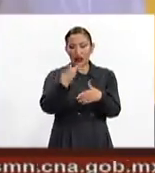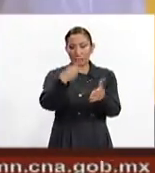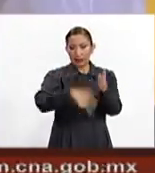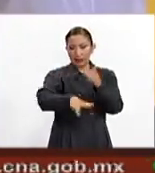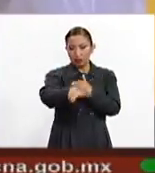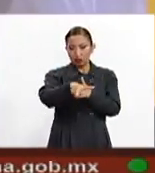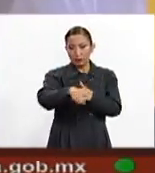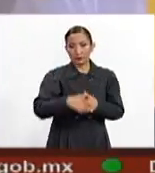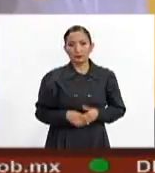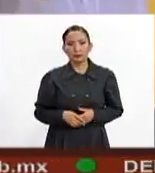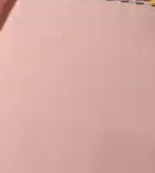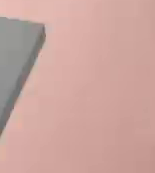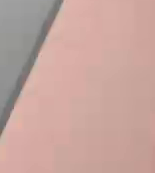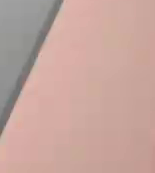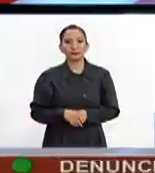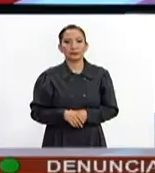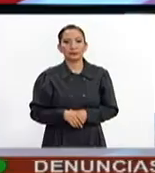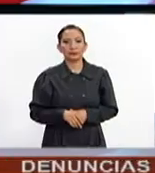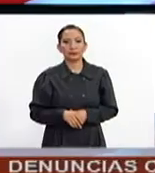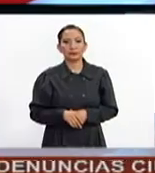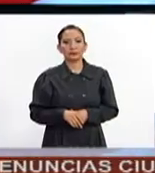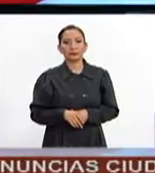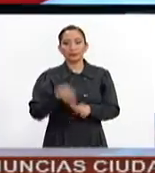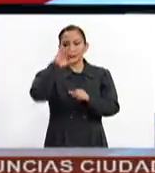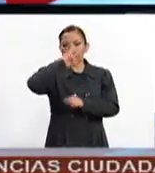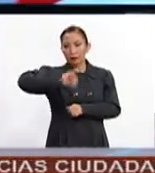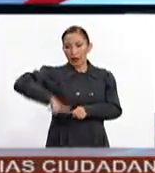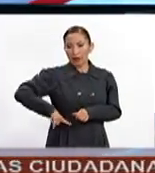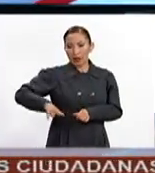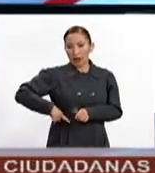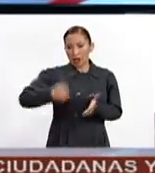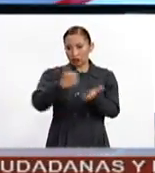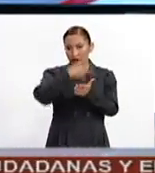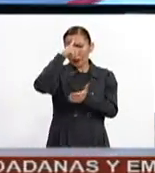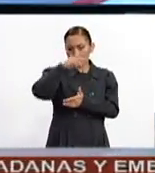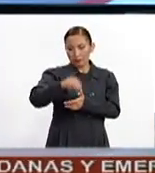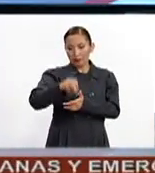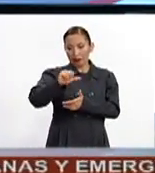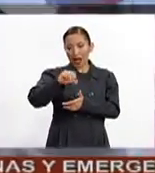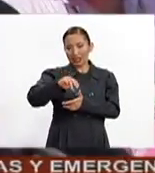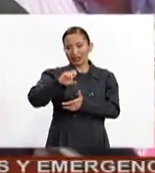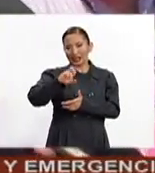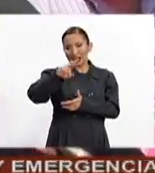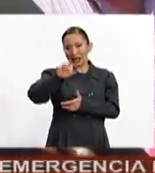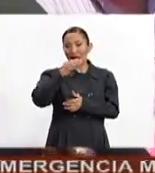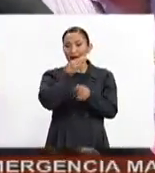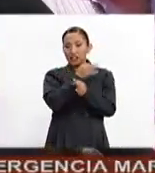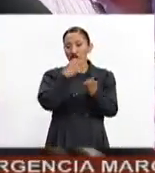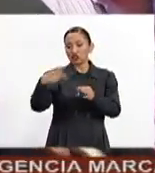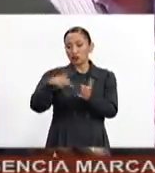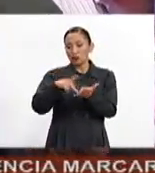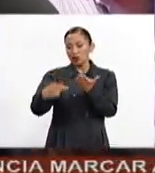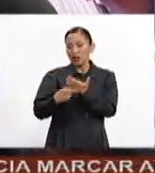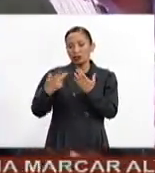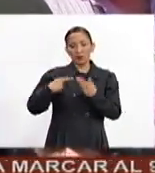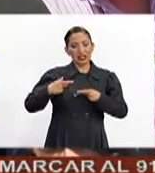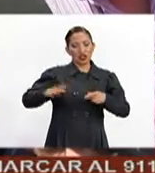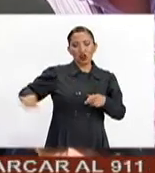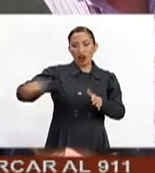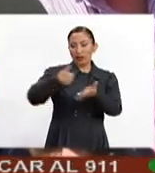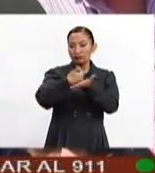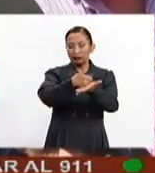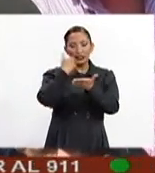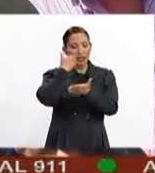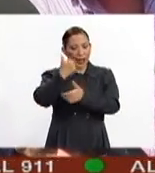del 2018. El jefe de gobierno de la Ciudad de México, Miguel Ángel Mancera, informó que su proyecto ciudadano, con el que